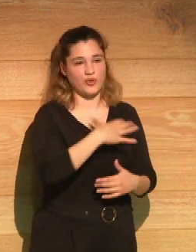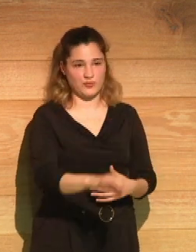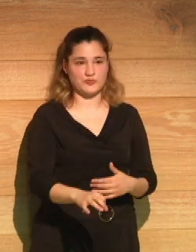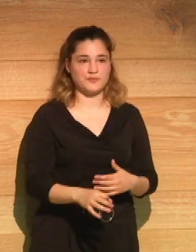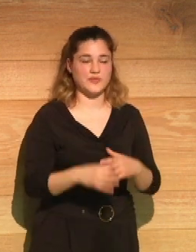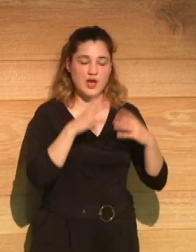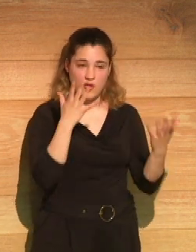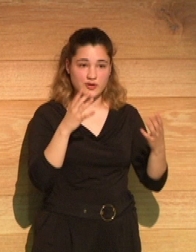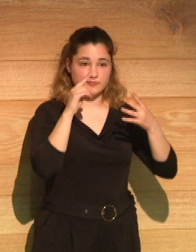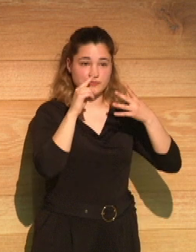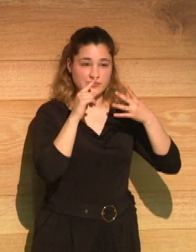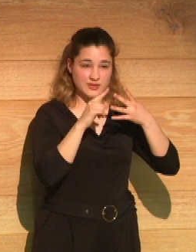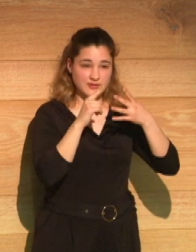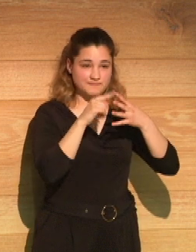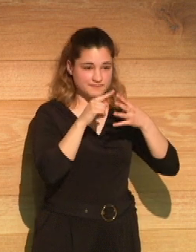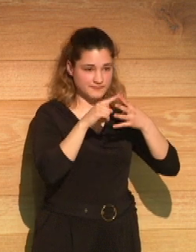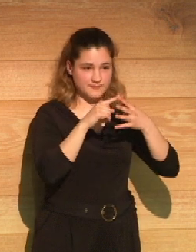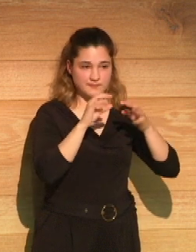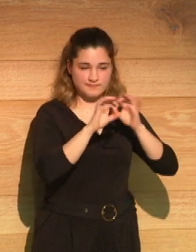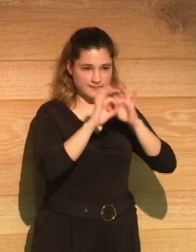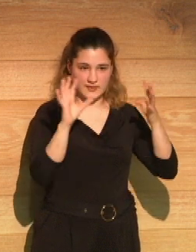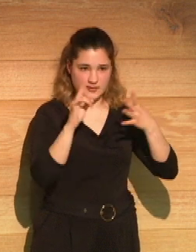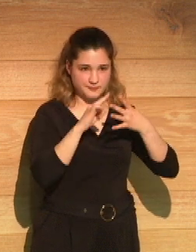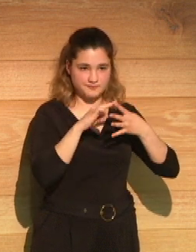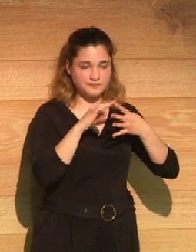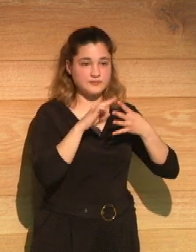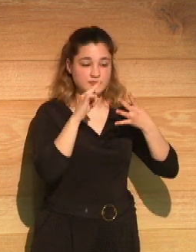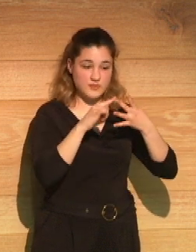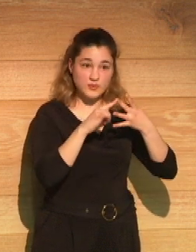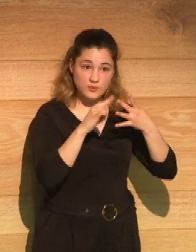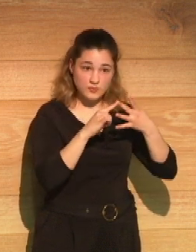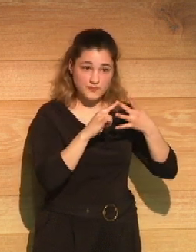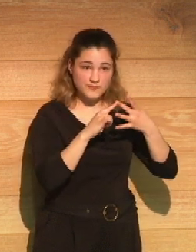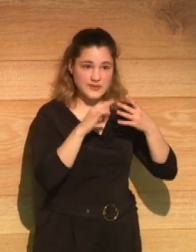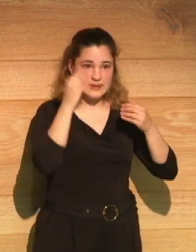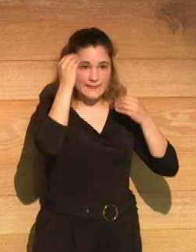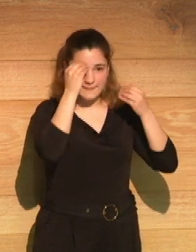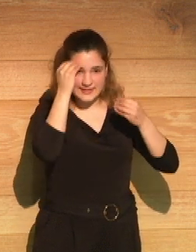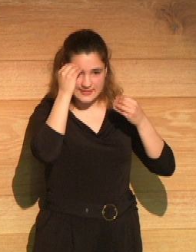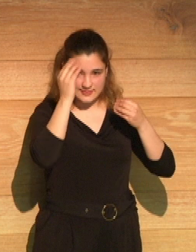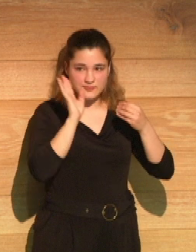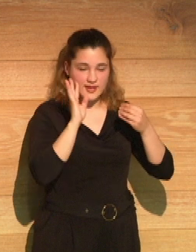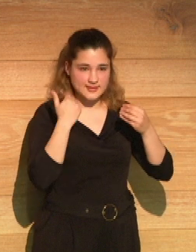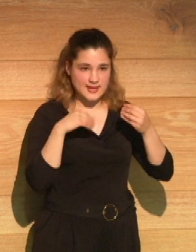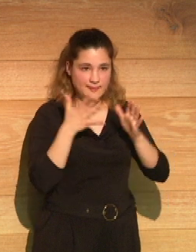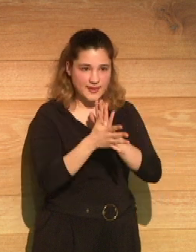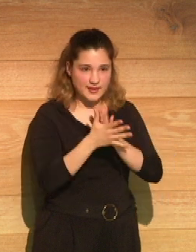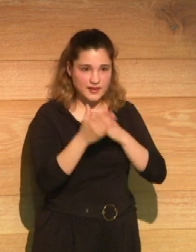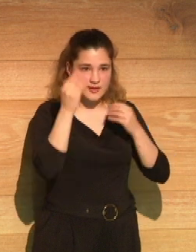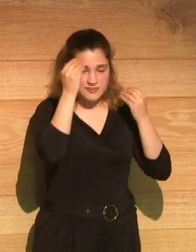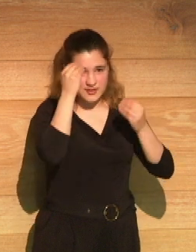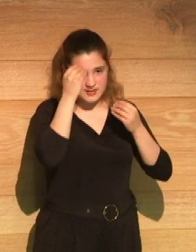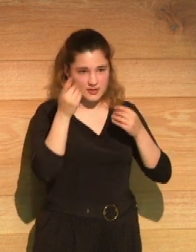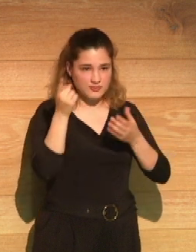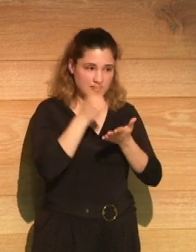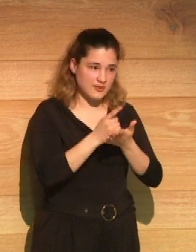es renegociar nuestras relaciones. El segundo es, como les dije, repensar nuestras alianzas estratégicas